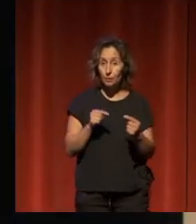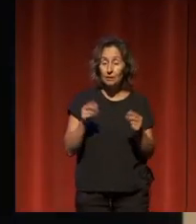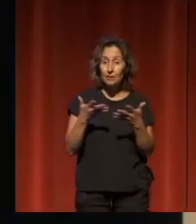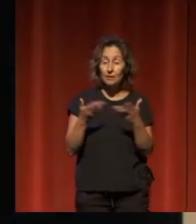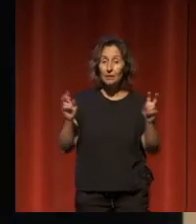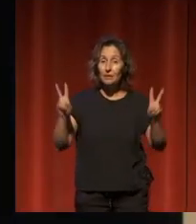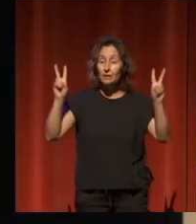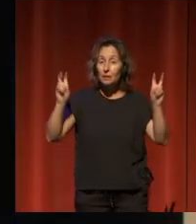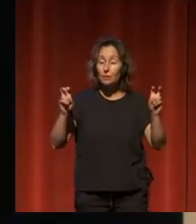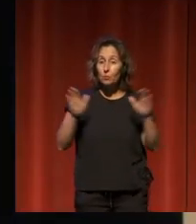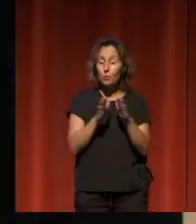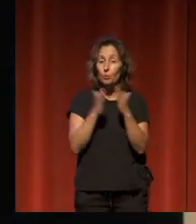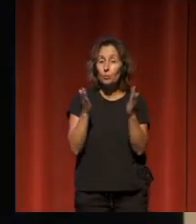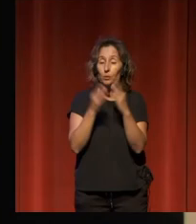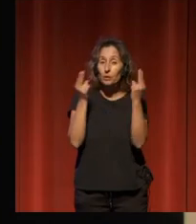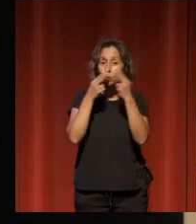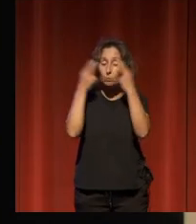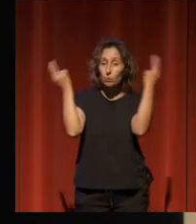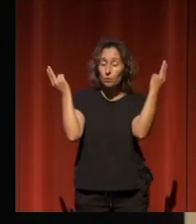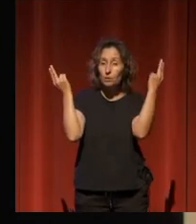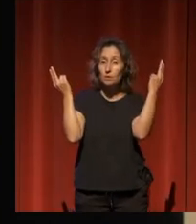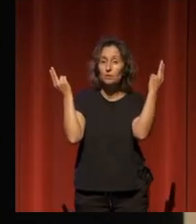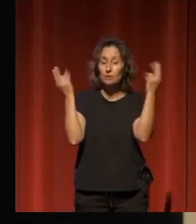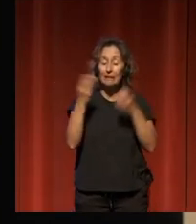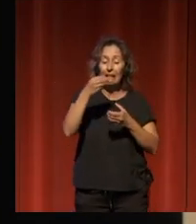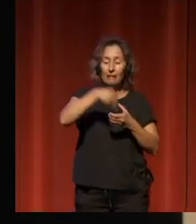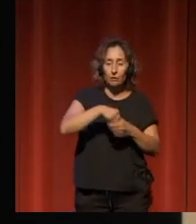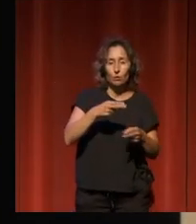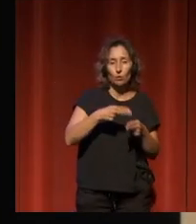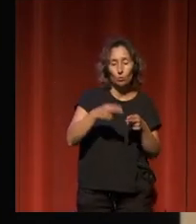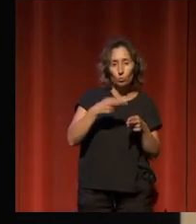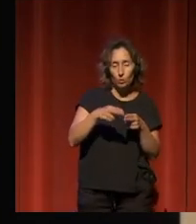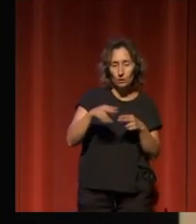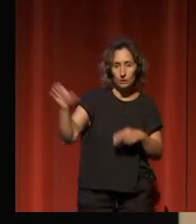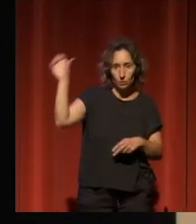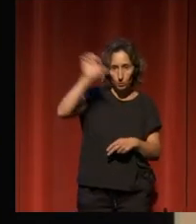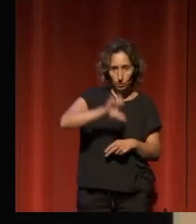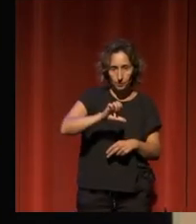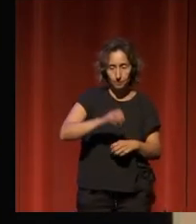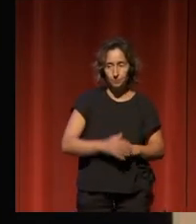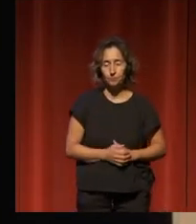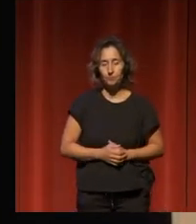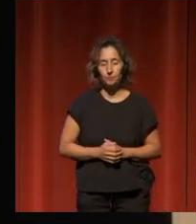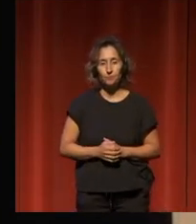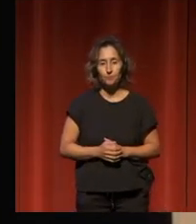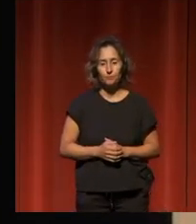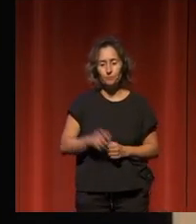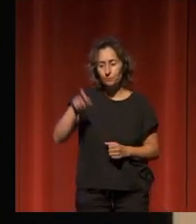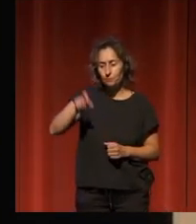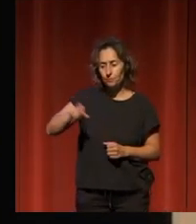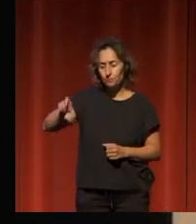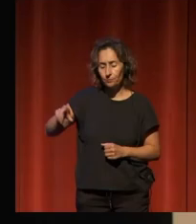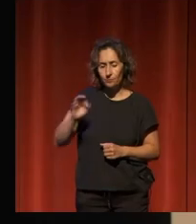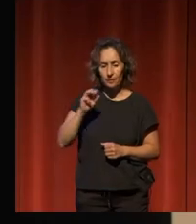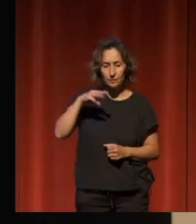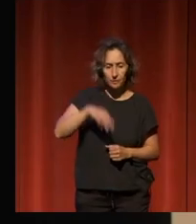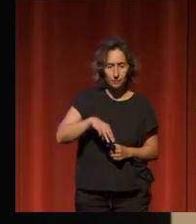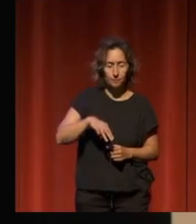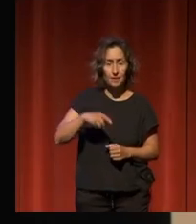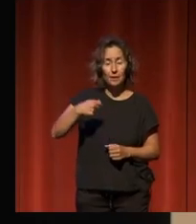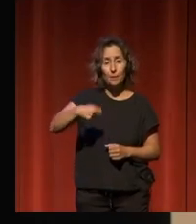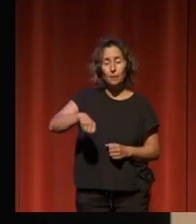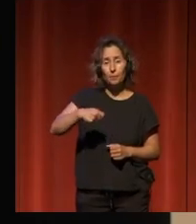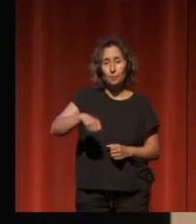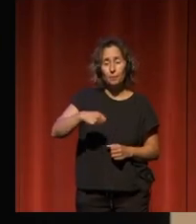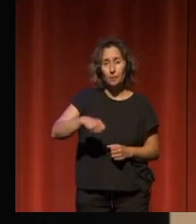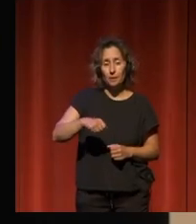título las bibliotecas públicas en las políticas europeas nos van a acompañar en esta mesa Tom van bimen presidente